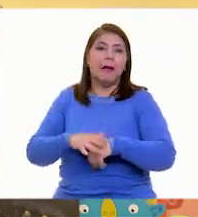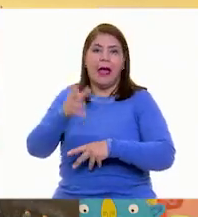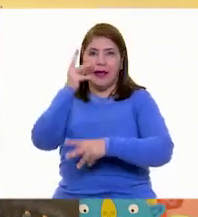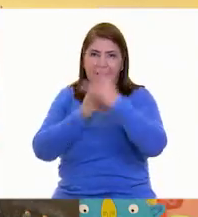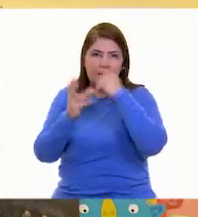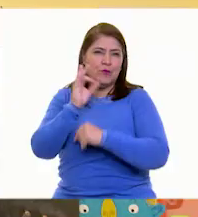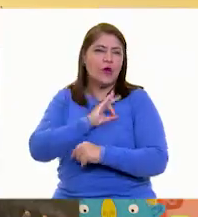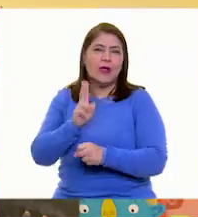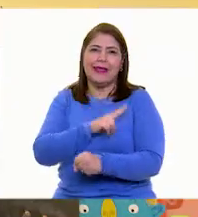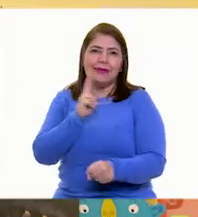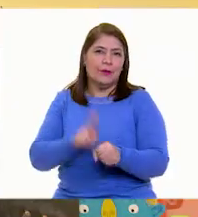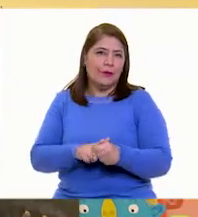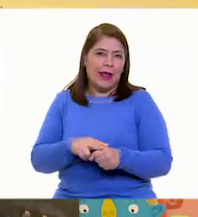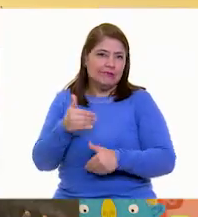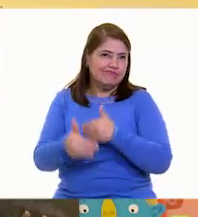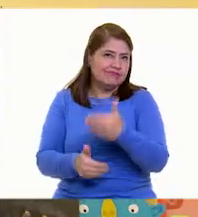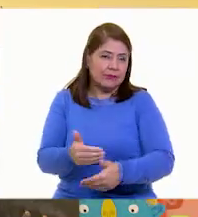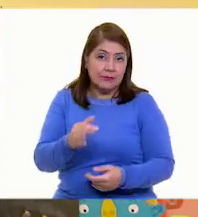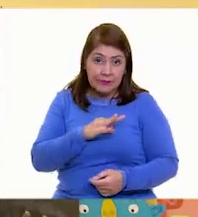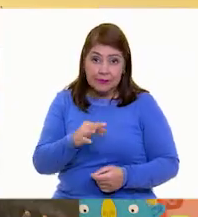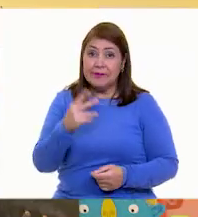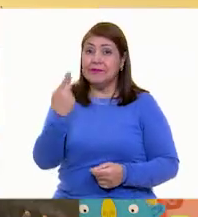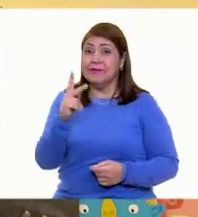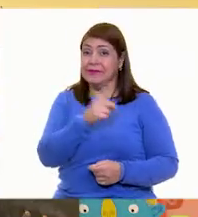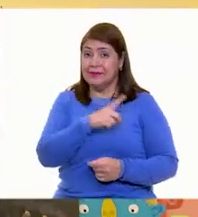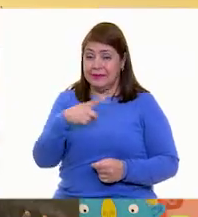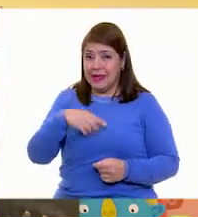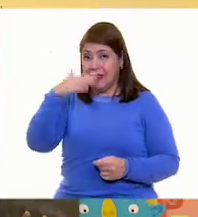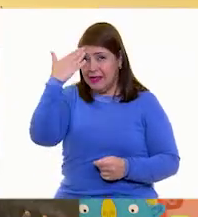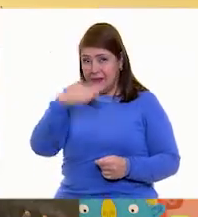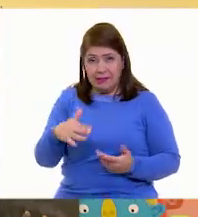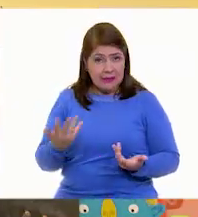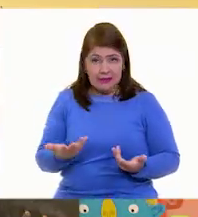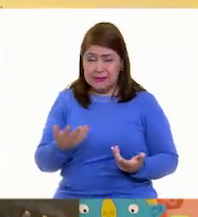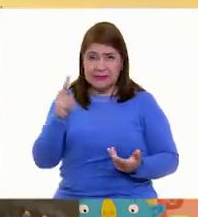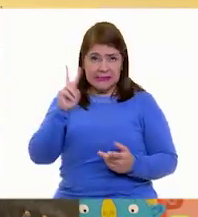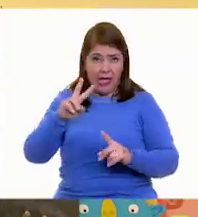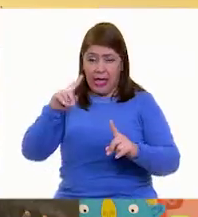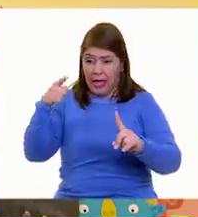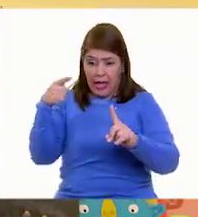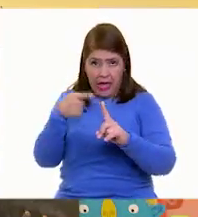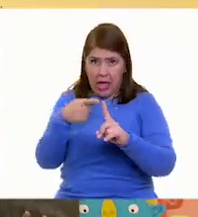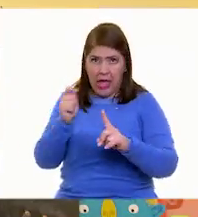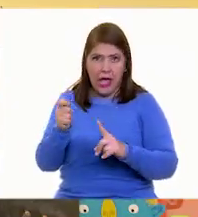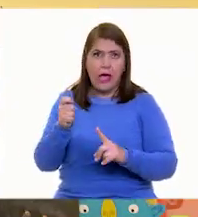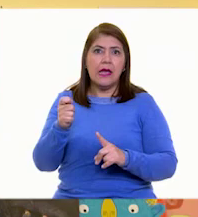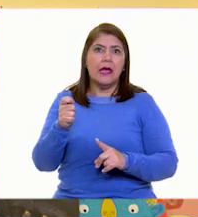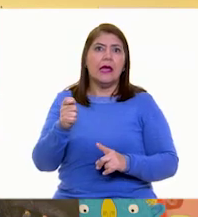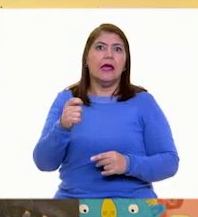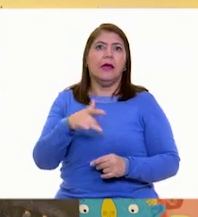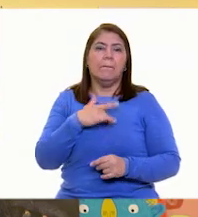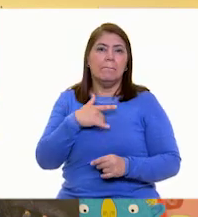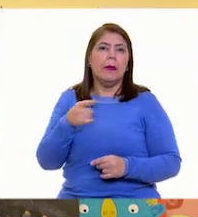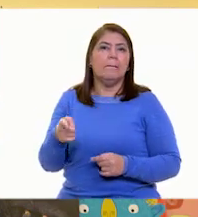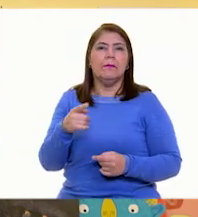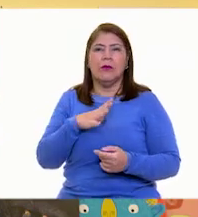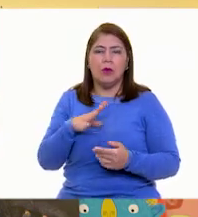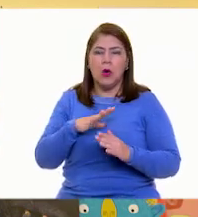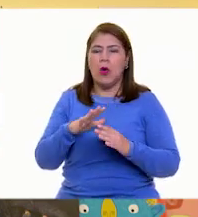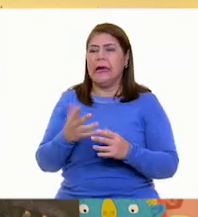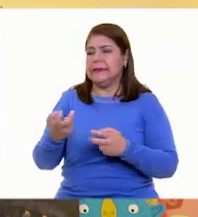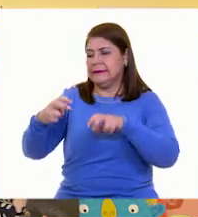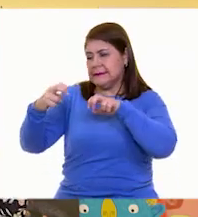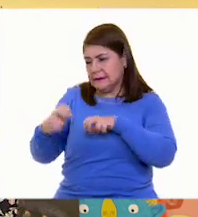es importante tener presente que este no debe ser el objetivo principal de esos